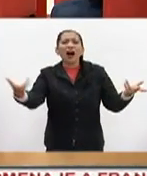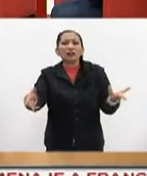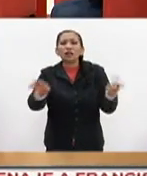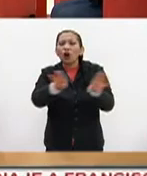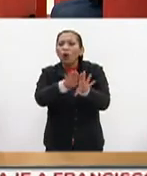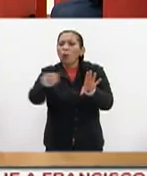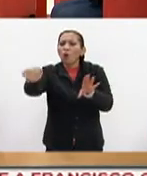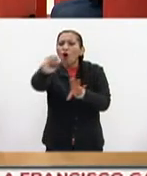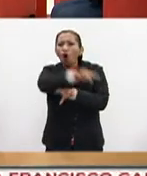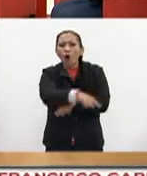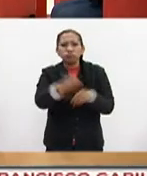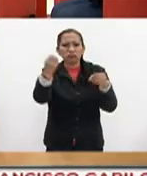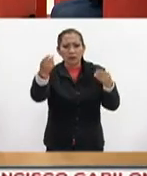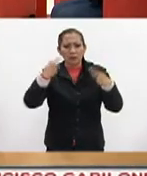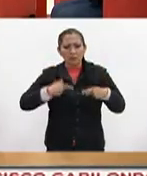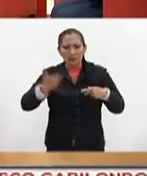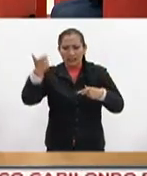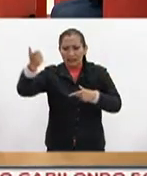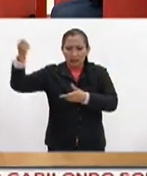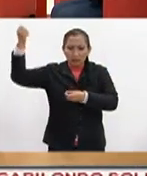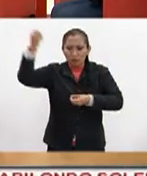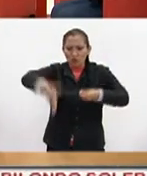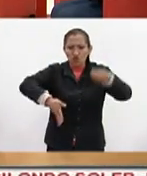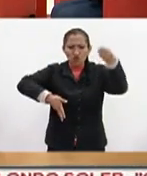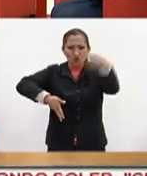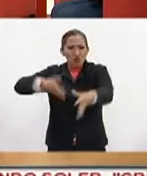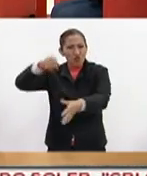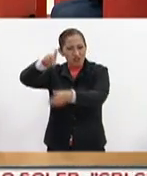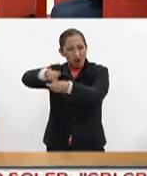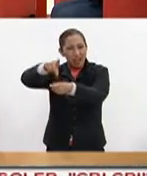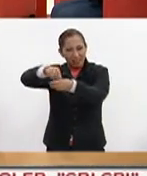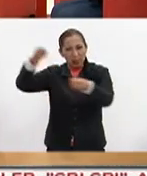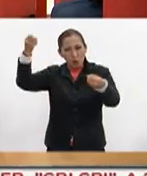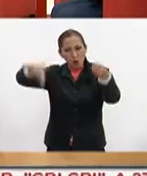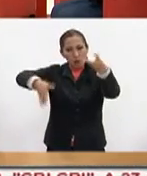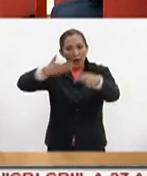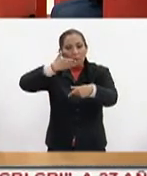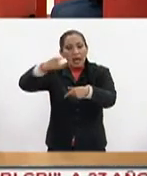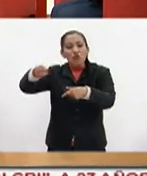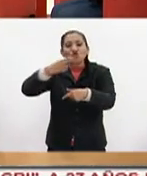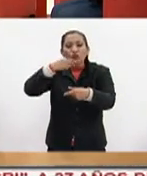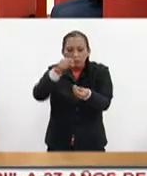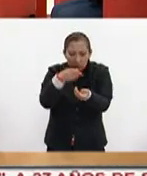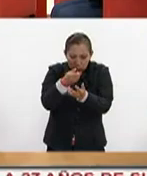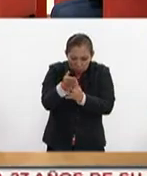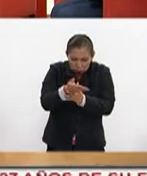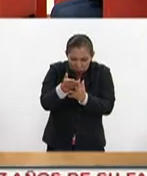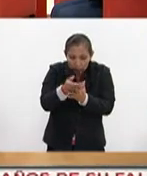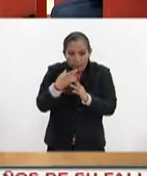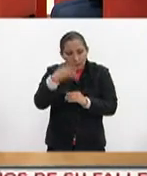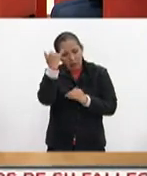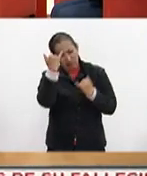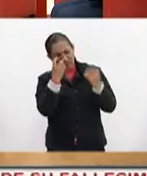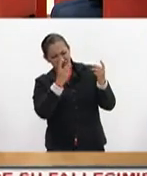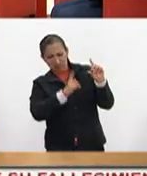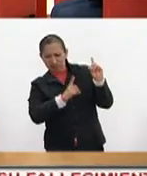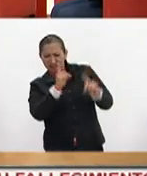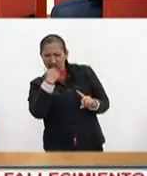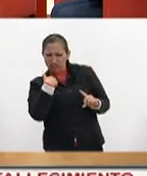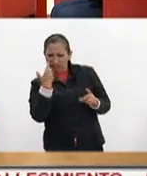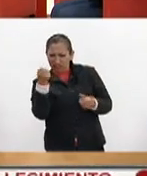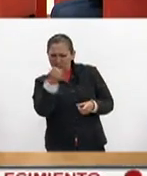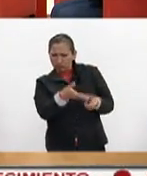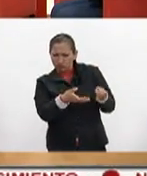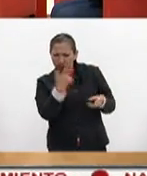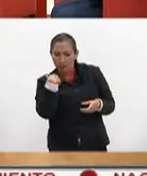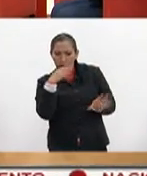que estas cantidades económicas que otorgan, ¿no? Realmente sean bien aplicadas, porque luego la gente puede entrar en confusión o de